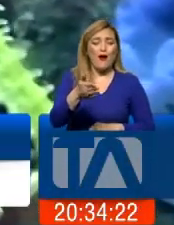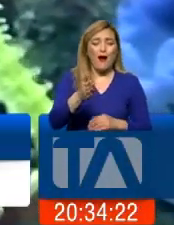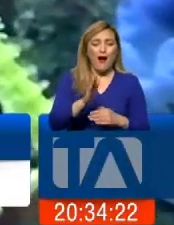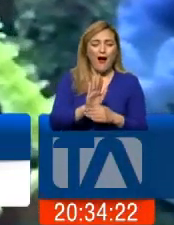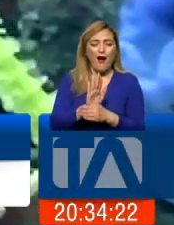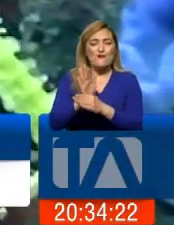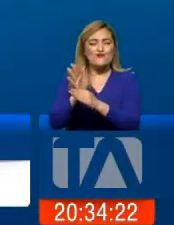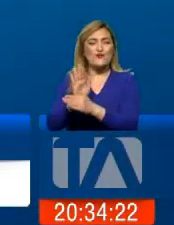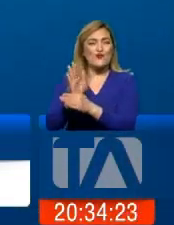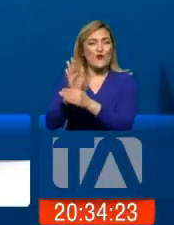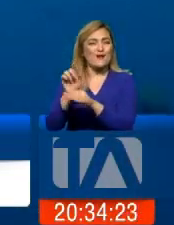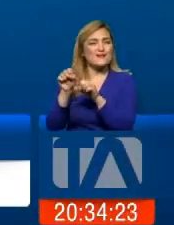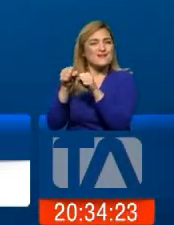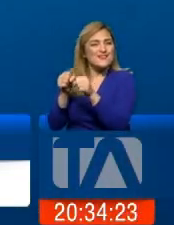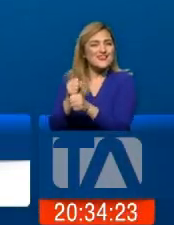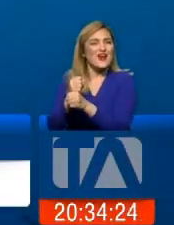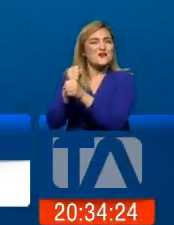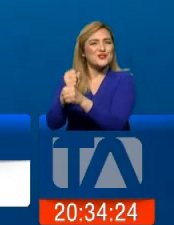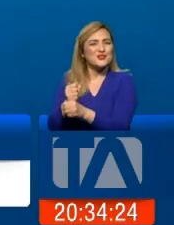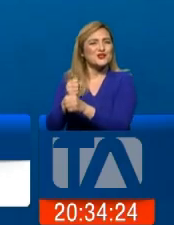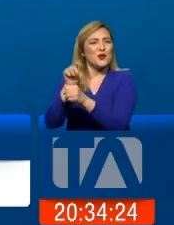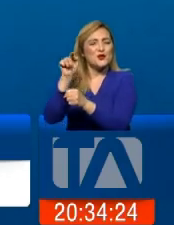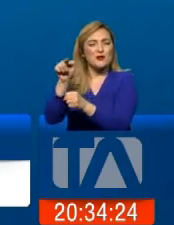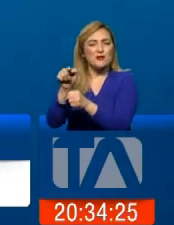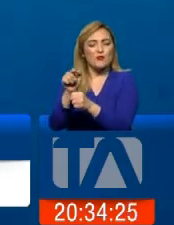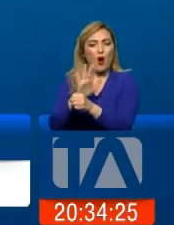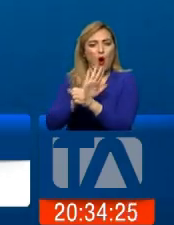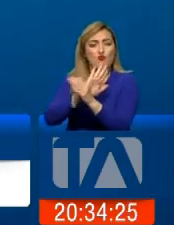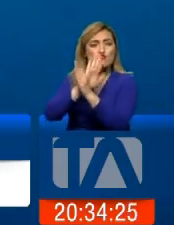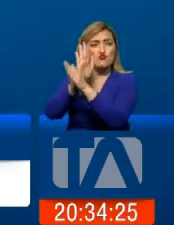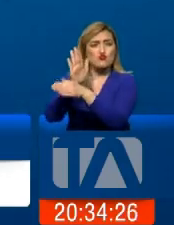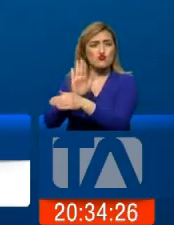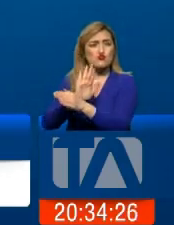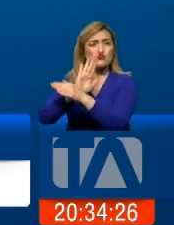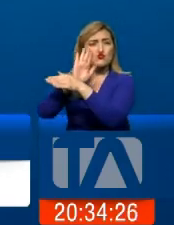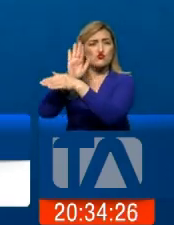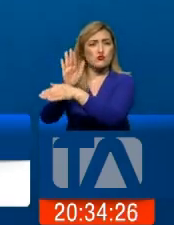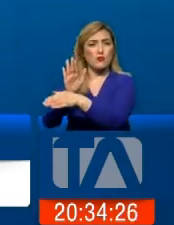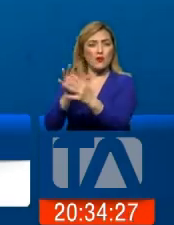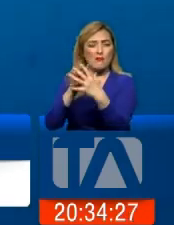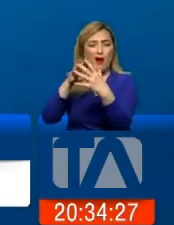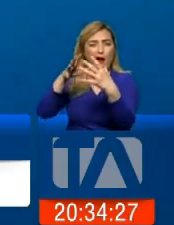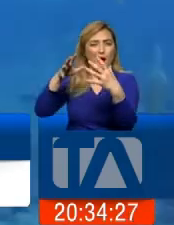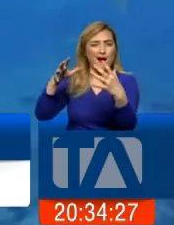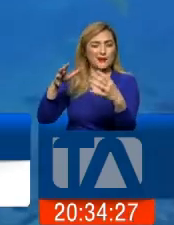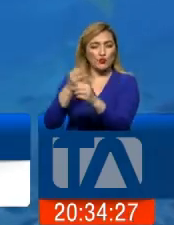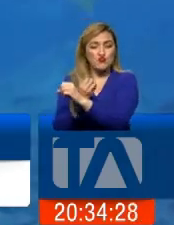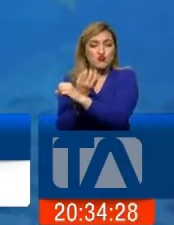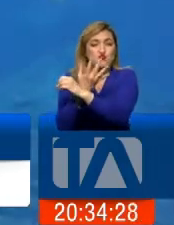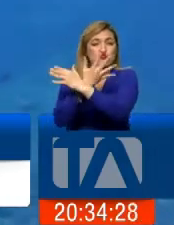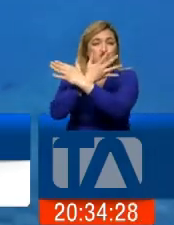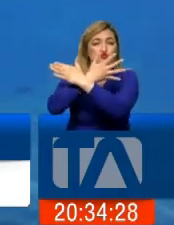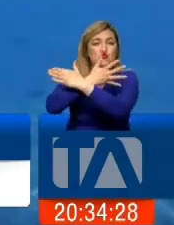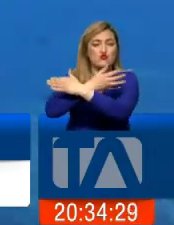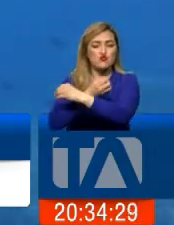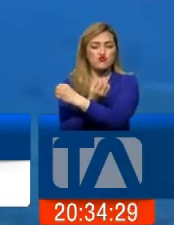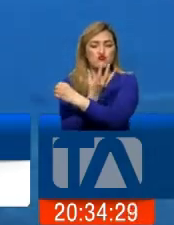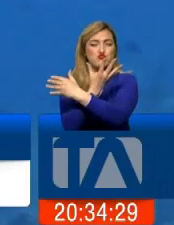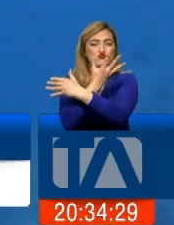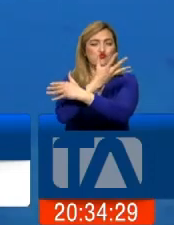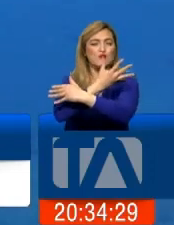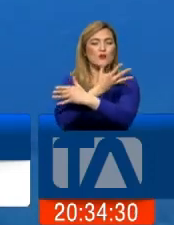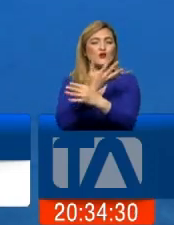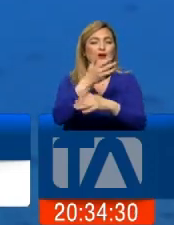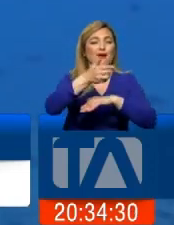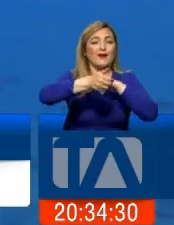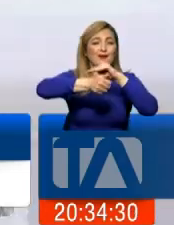pequeños caballitos de mar hasta enormes tiburones ballena, el pez más grande del mundo. Es la Reserva Marina